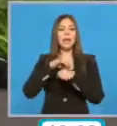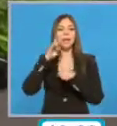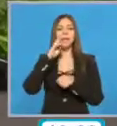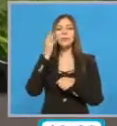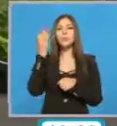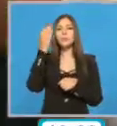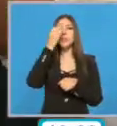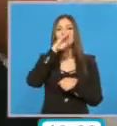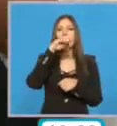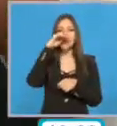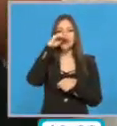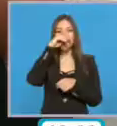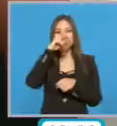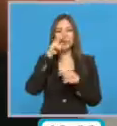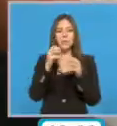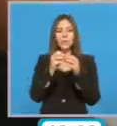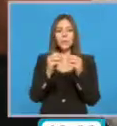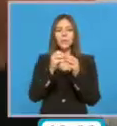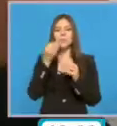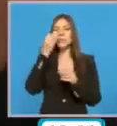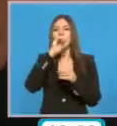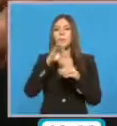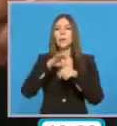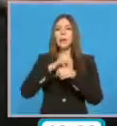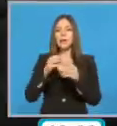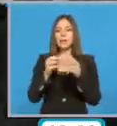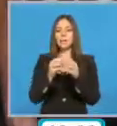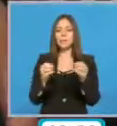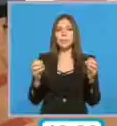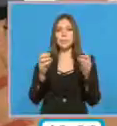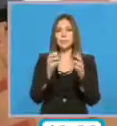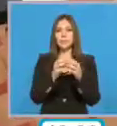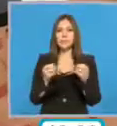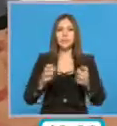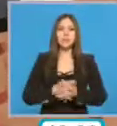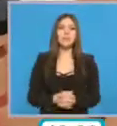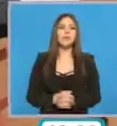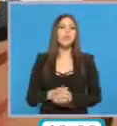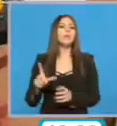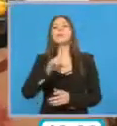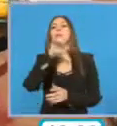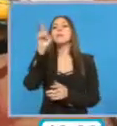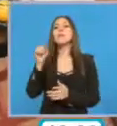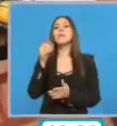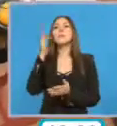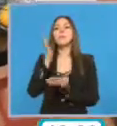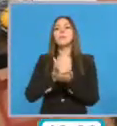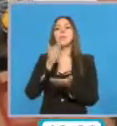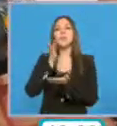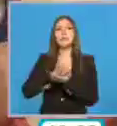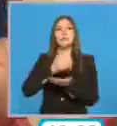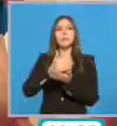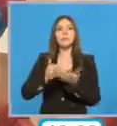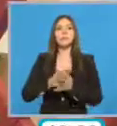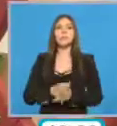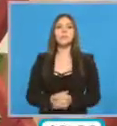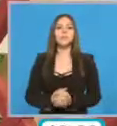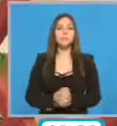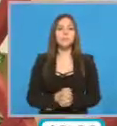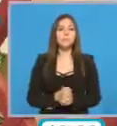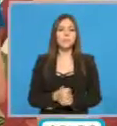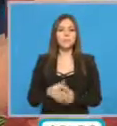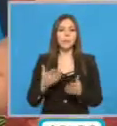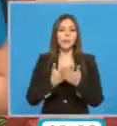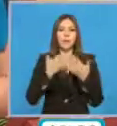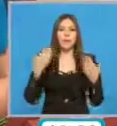allá. Exactamente. Queda muy suavecita Oye, y se deshace. Exactamente. Vamos a Como si picarla. fuera falda, digamos. Ahora, Lili, un ¿Qué